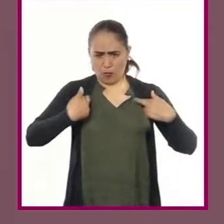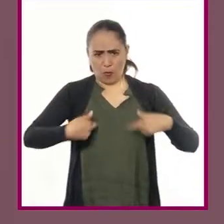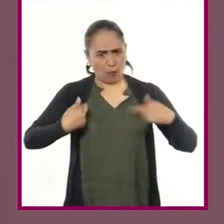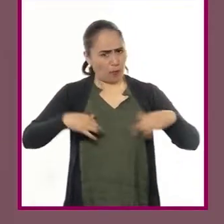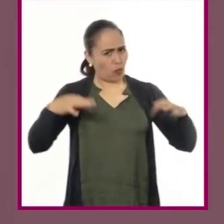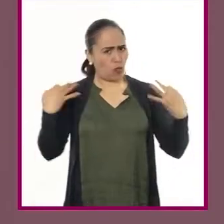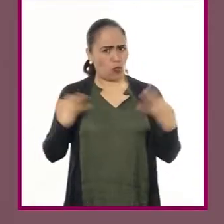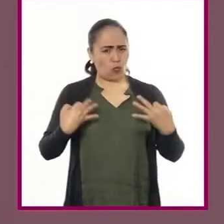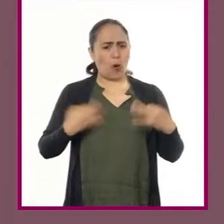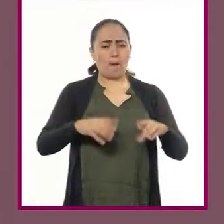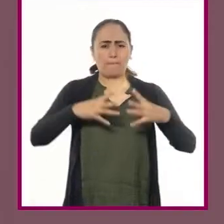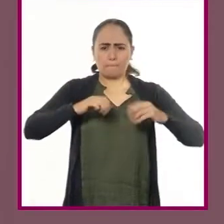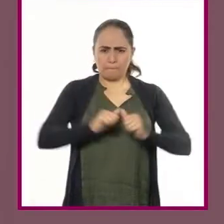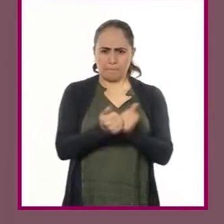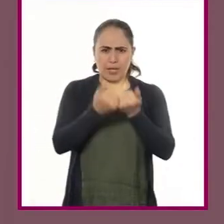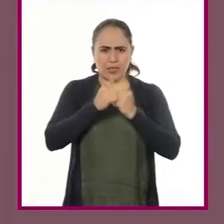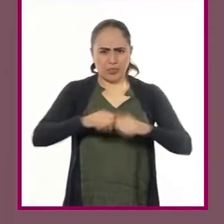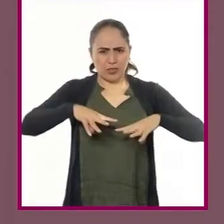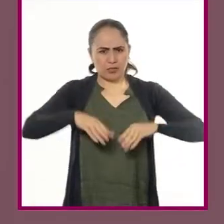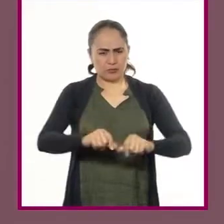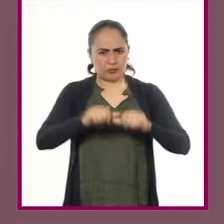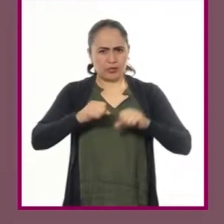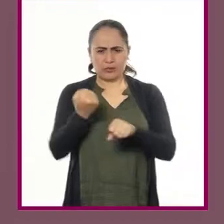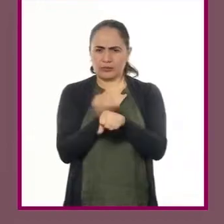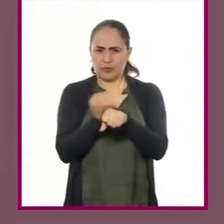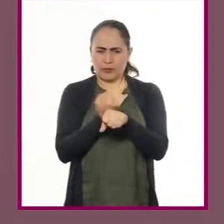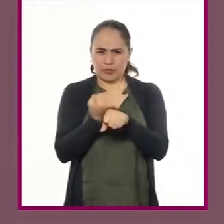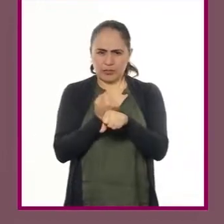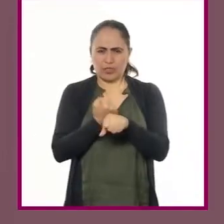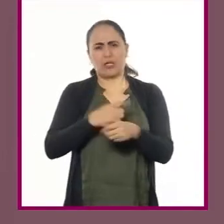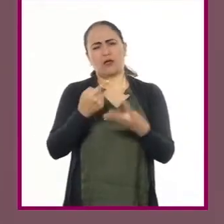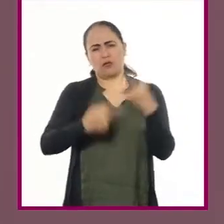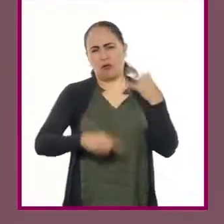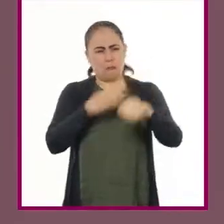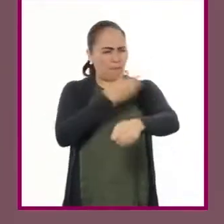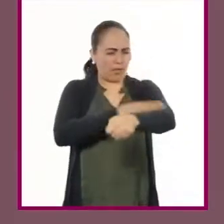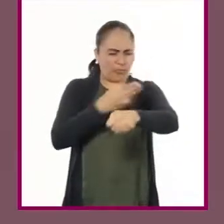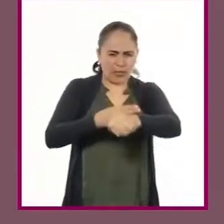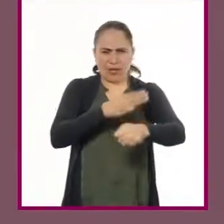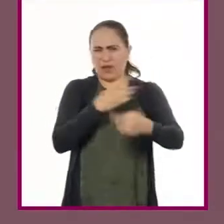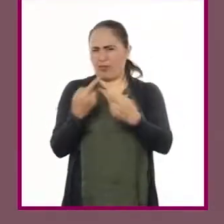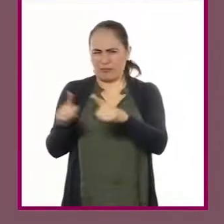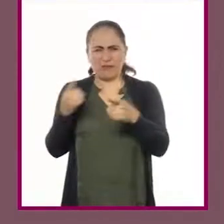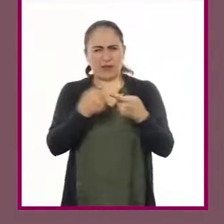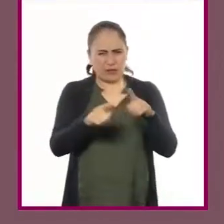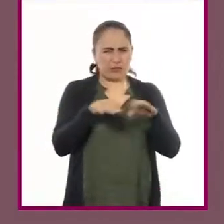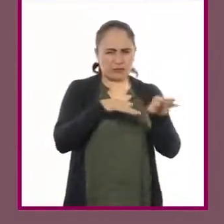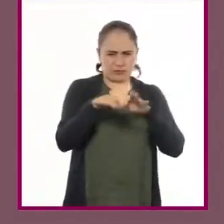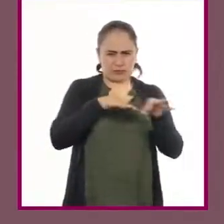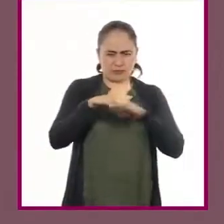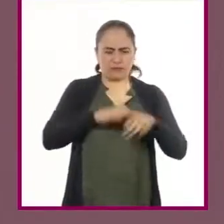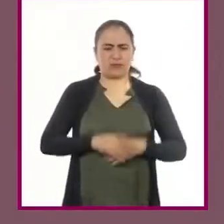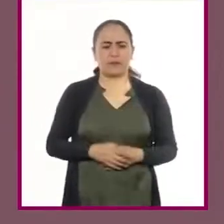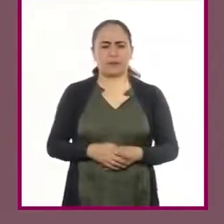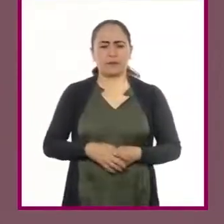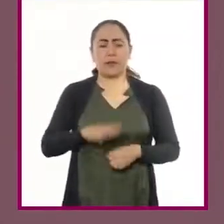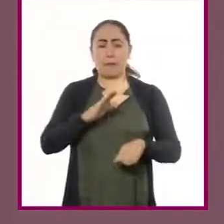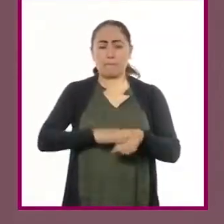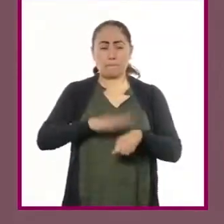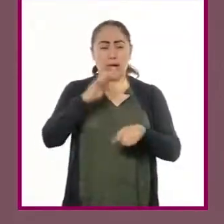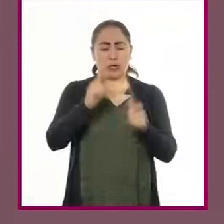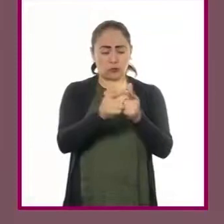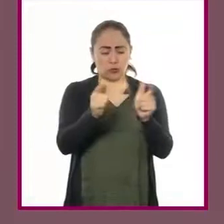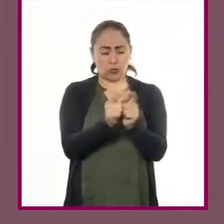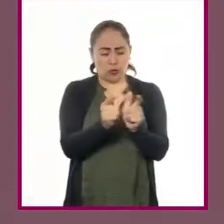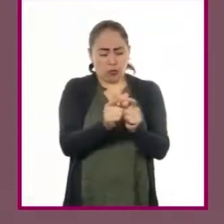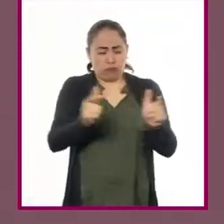panaderos, carpinteros y zapateros, entre otros oficios. La población mayoritaria en la Nueva España